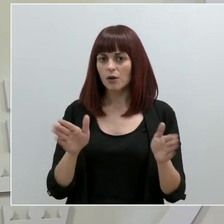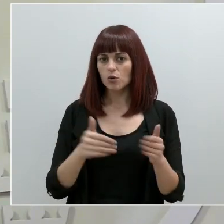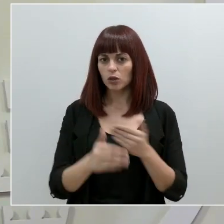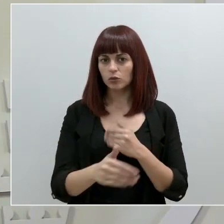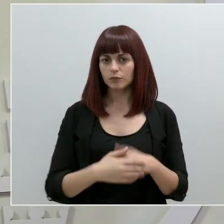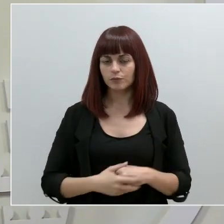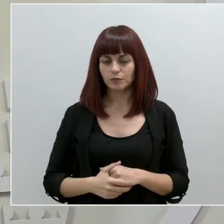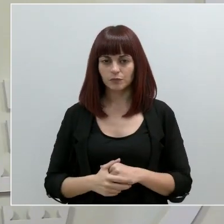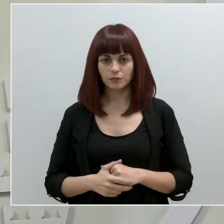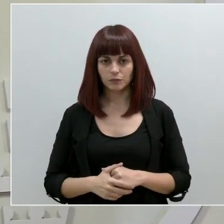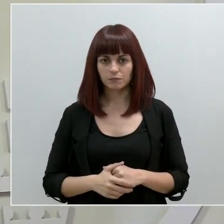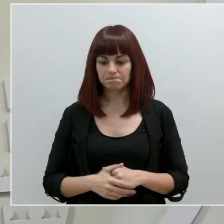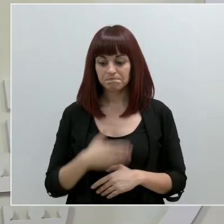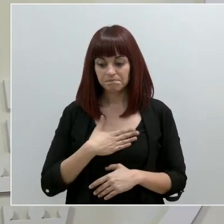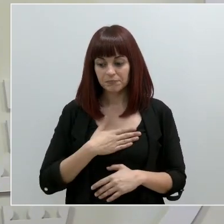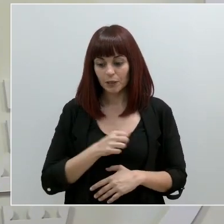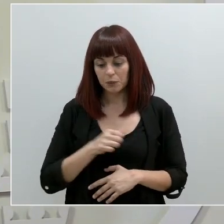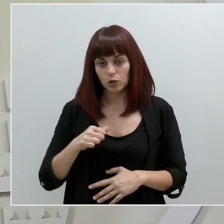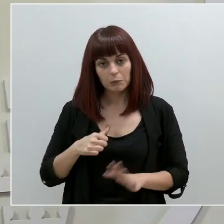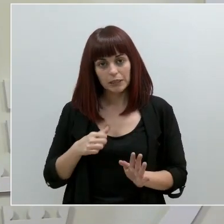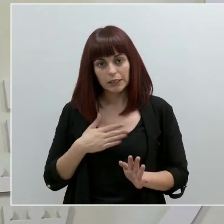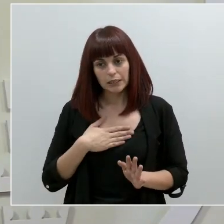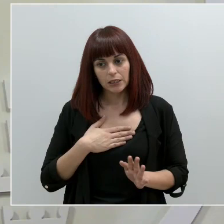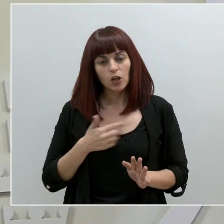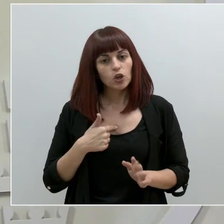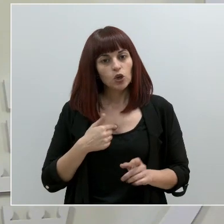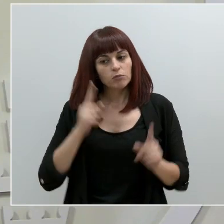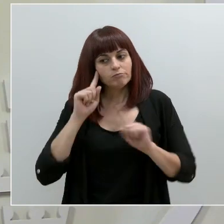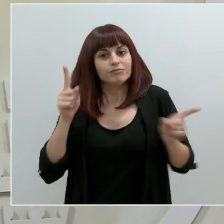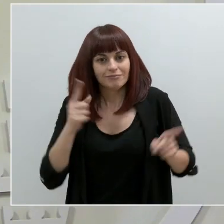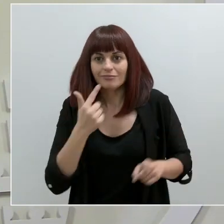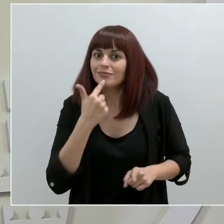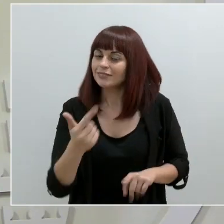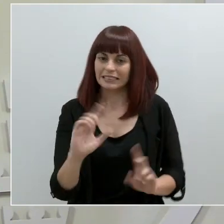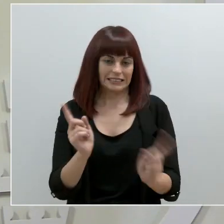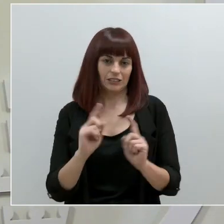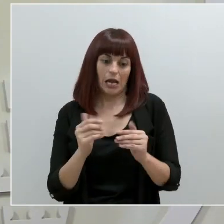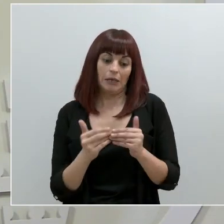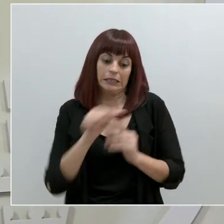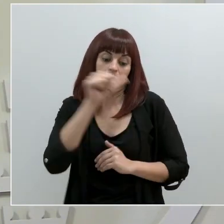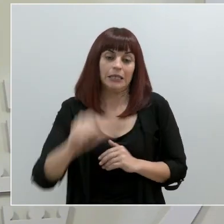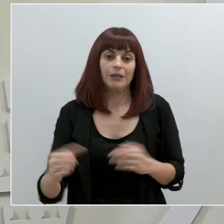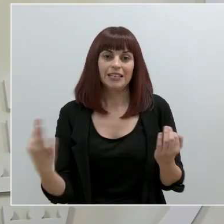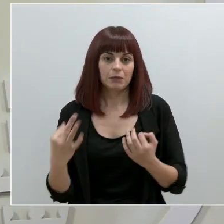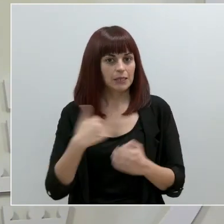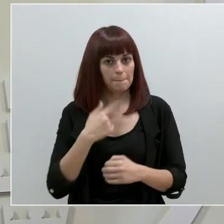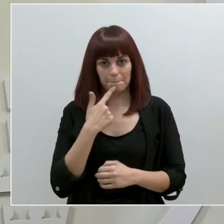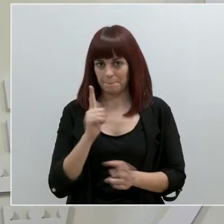Pues aquí yo personalmente intento no atreverme a decir casi nada de lo que va a pasar la semana que viene.